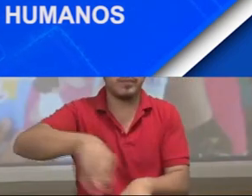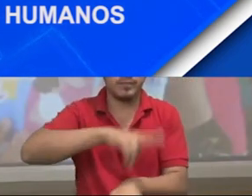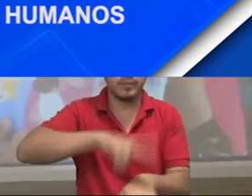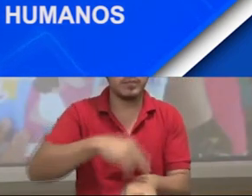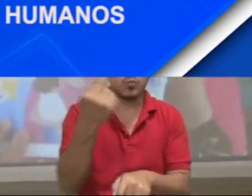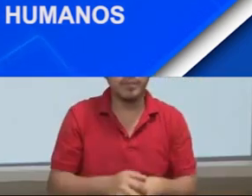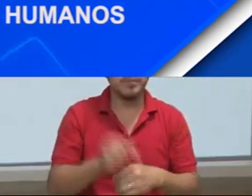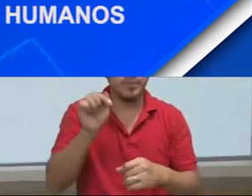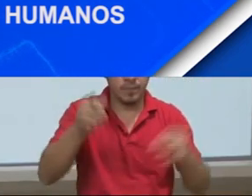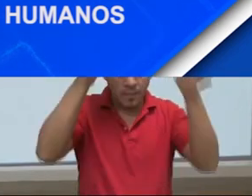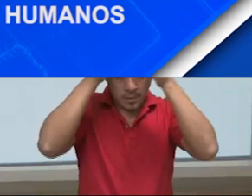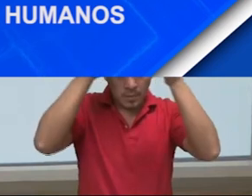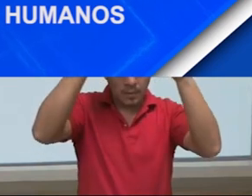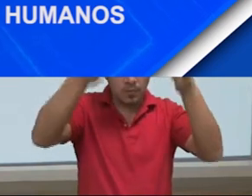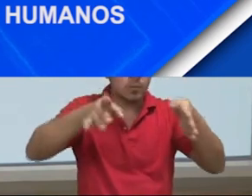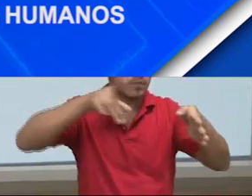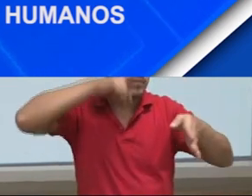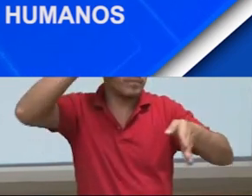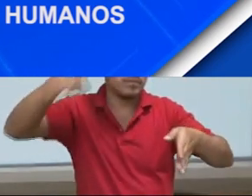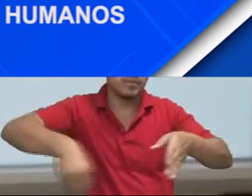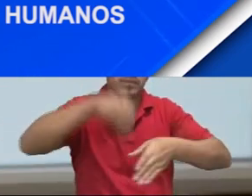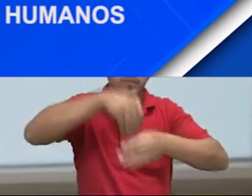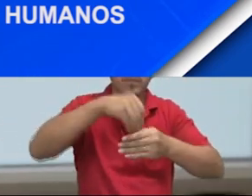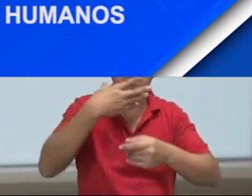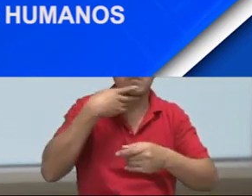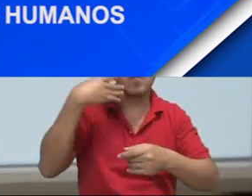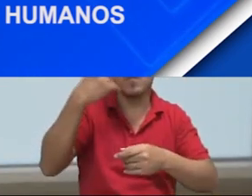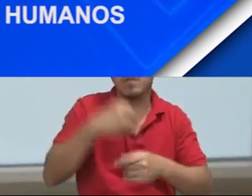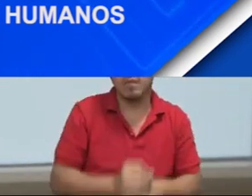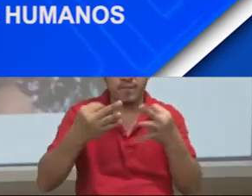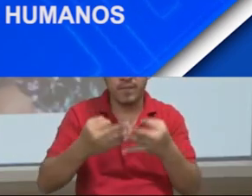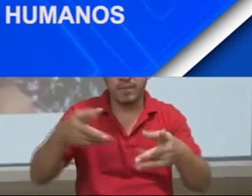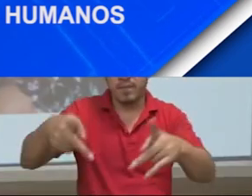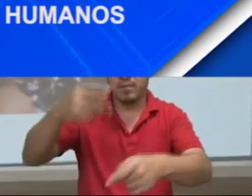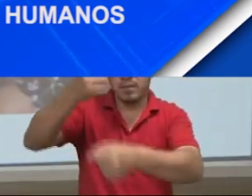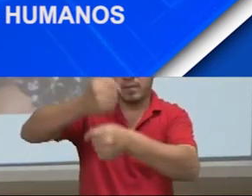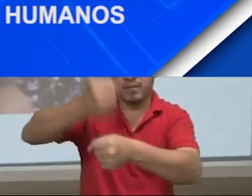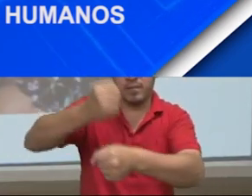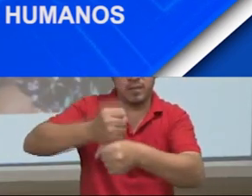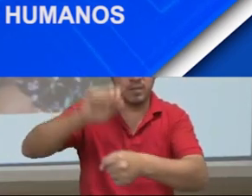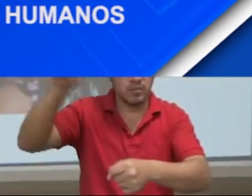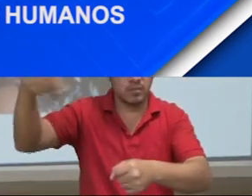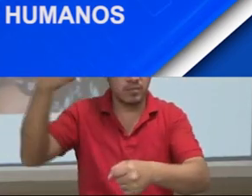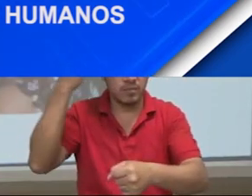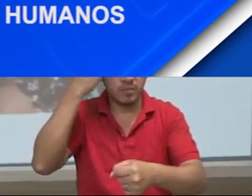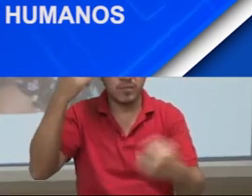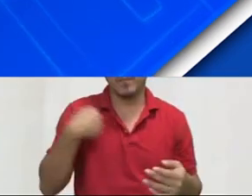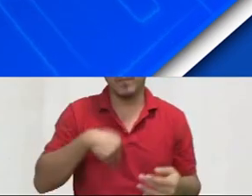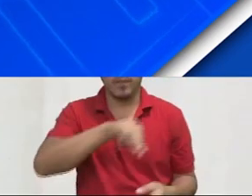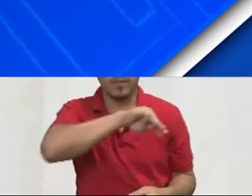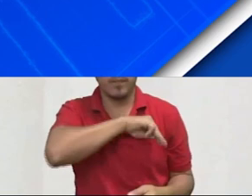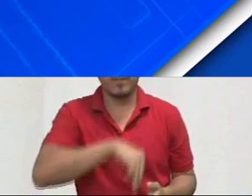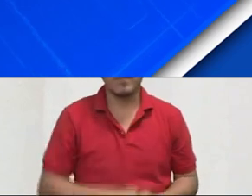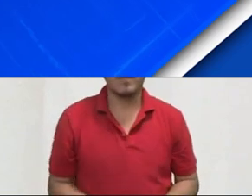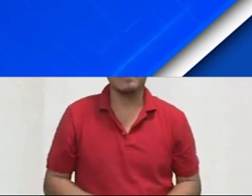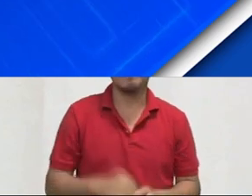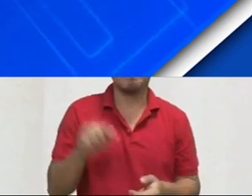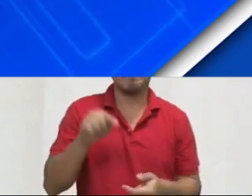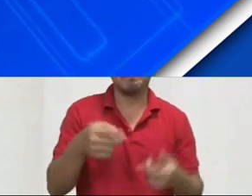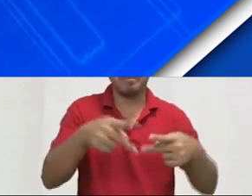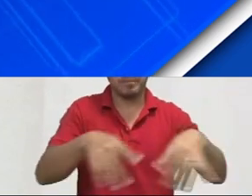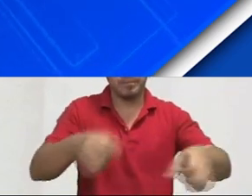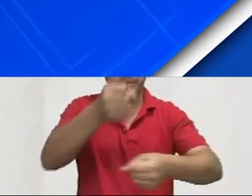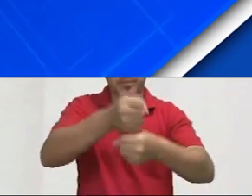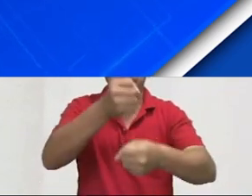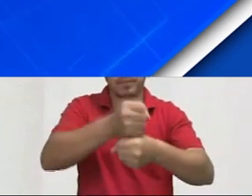gestión 2022, en la que dio a conocer las principales acciones desarrolladas el año pasado. En este sentido, este plan